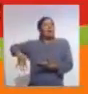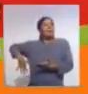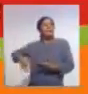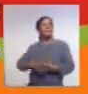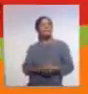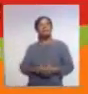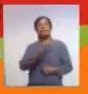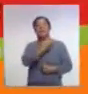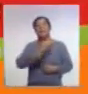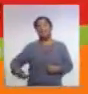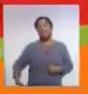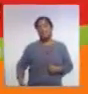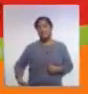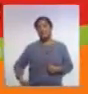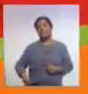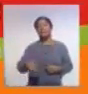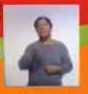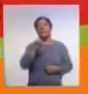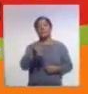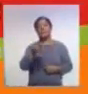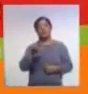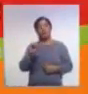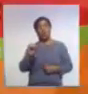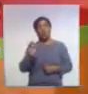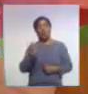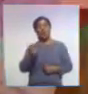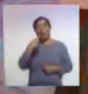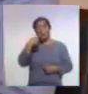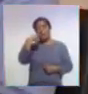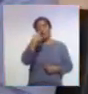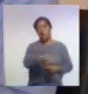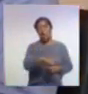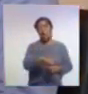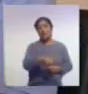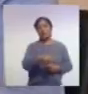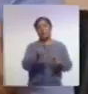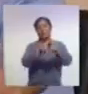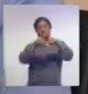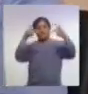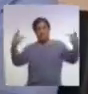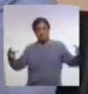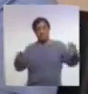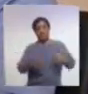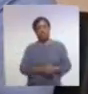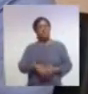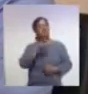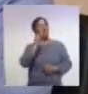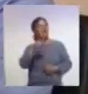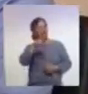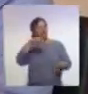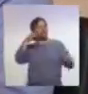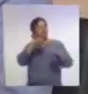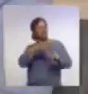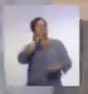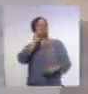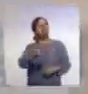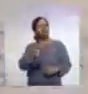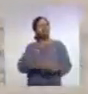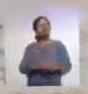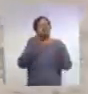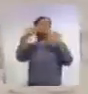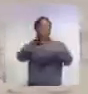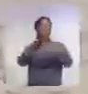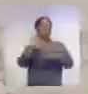el presidente de la República mandó a publicar en el Diario Oficial de la Federación. Bueno, ¿de qué va este decreto? Pues